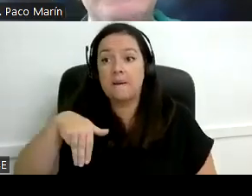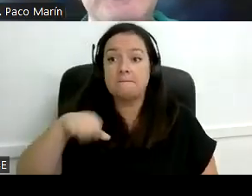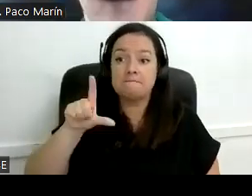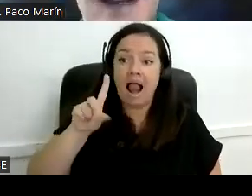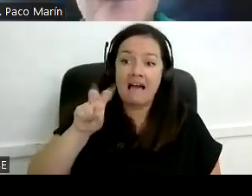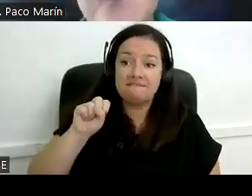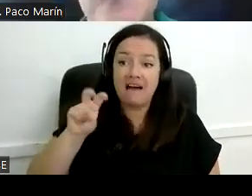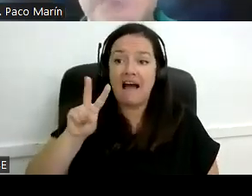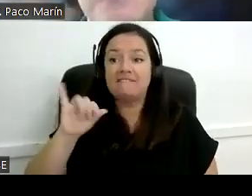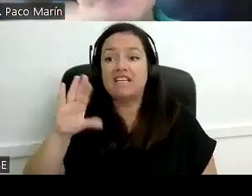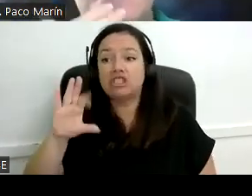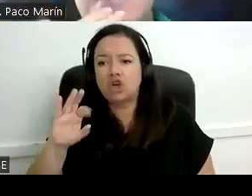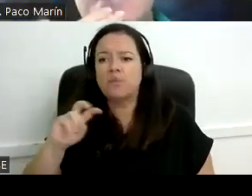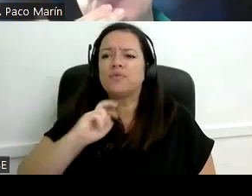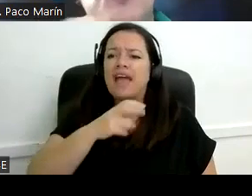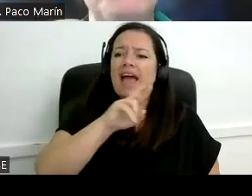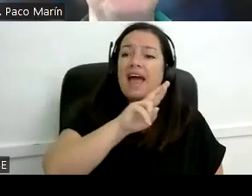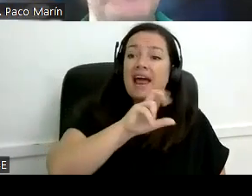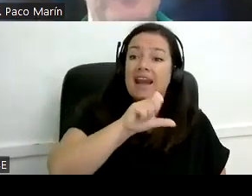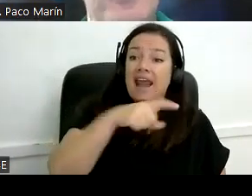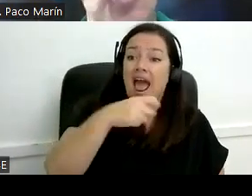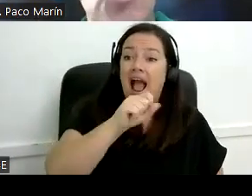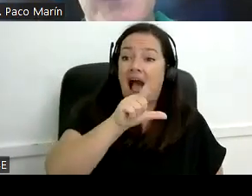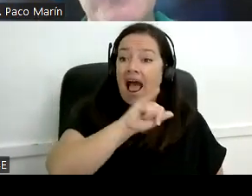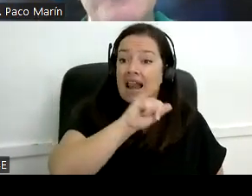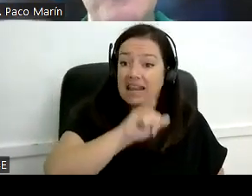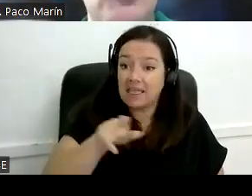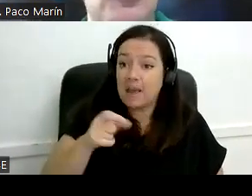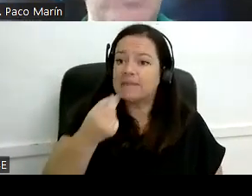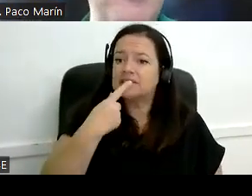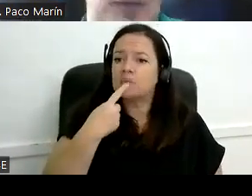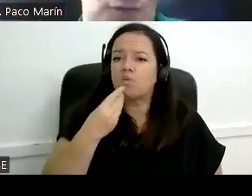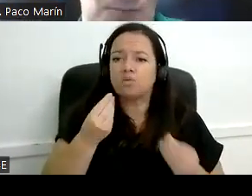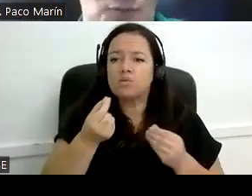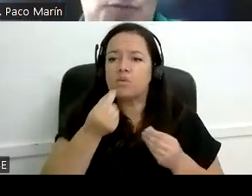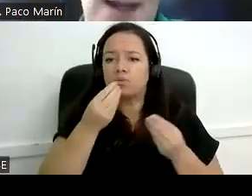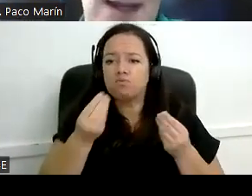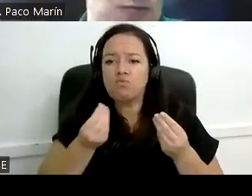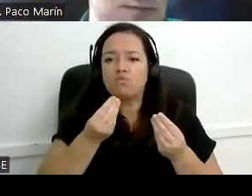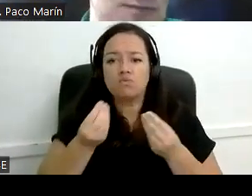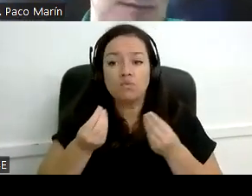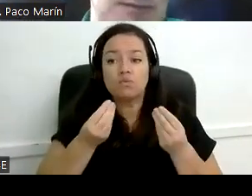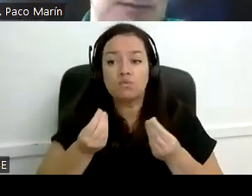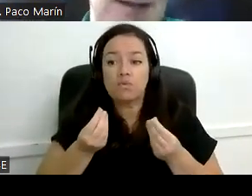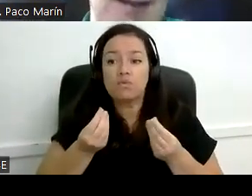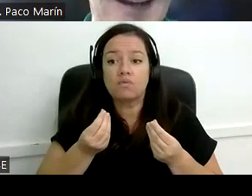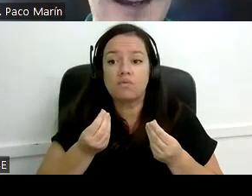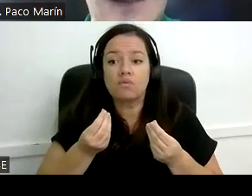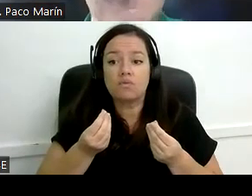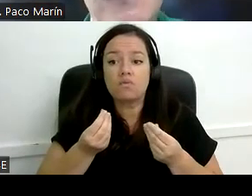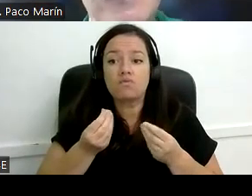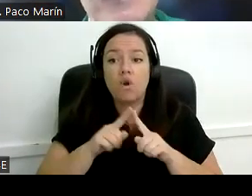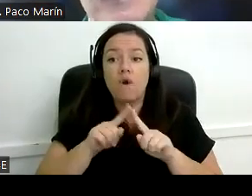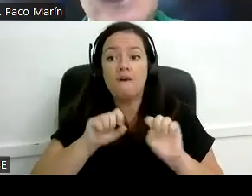malvavisco, lleva regaliz también, y son comprimidos que se chupan, y esto lo que hace es que forma una